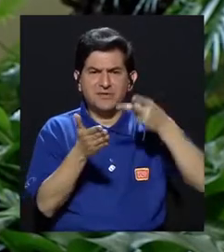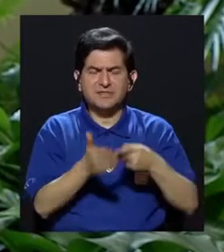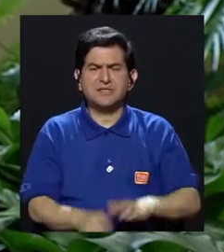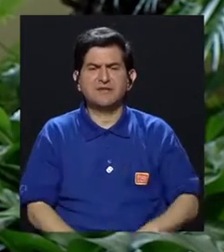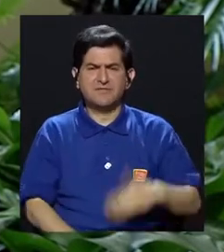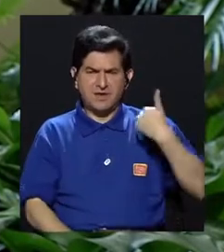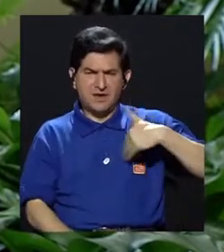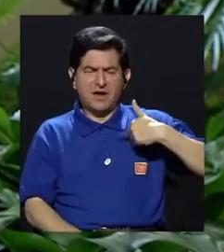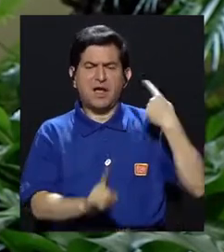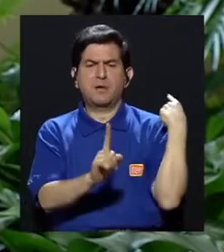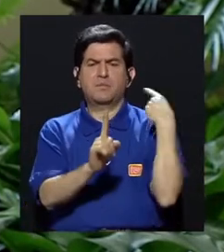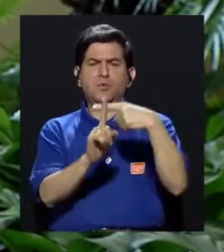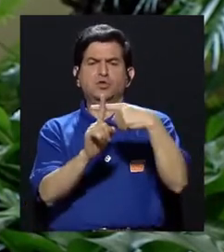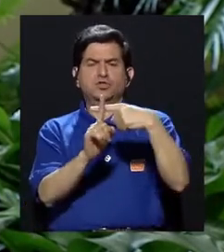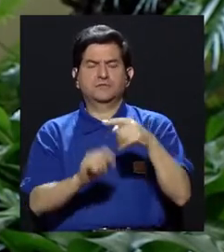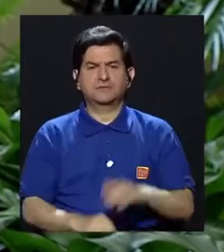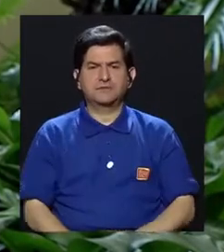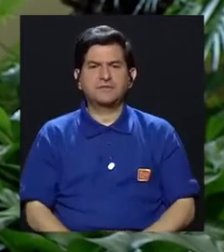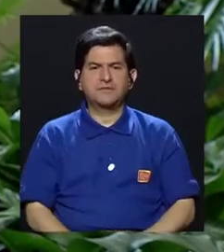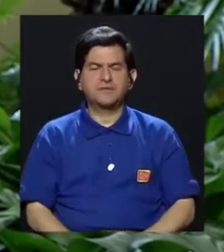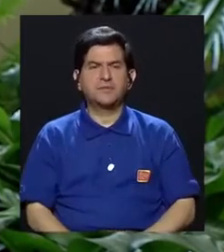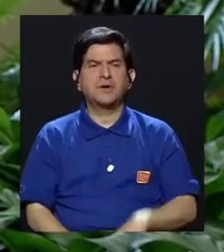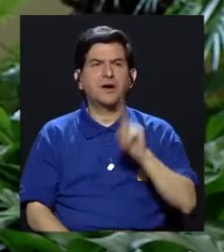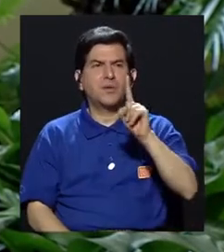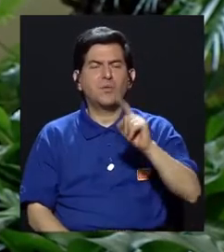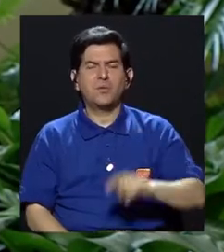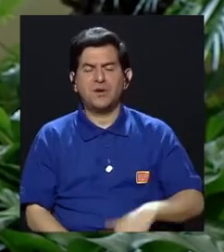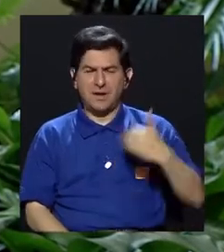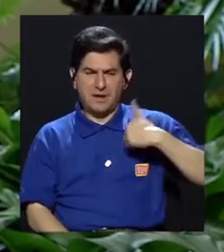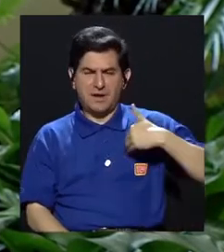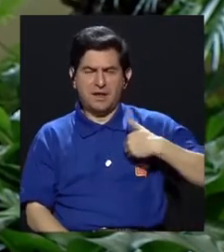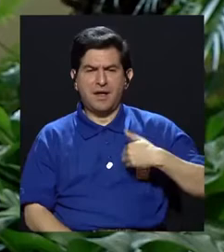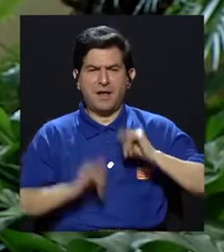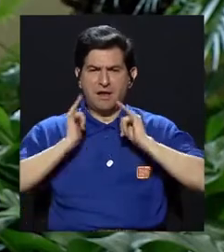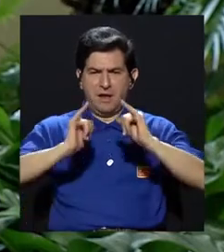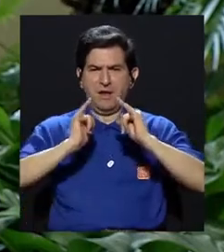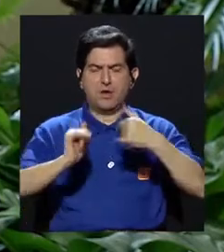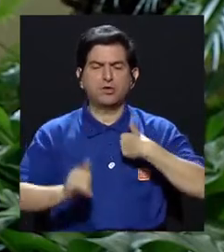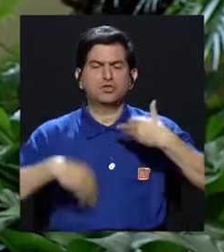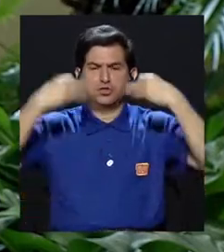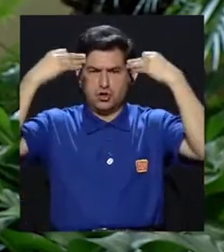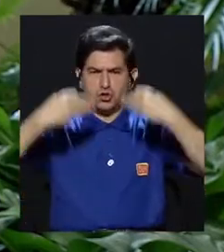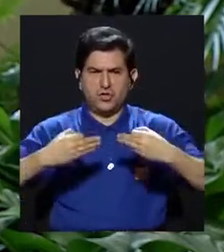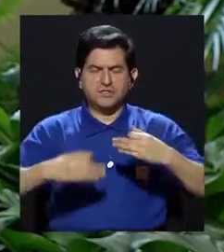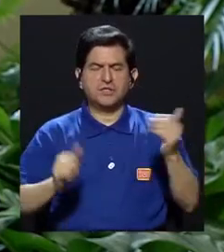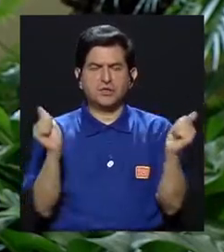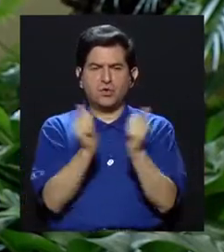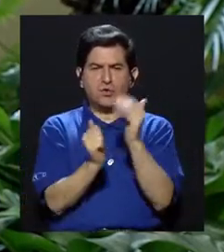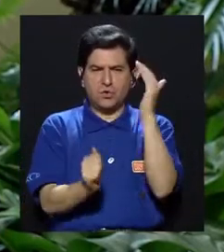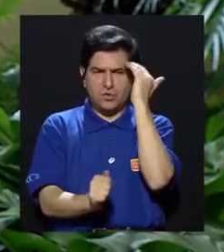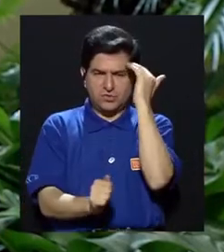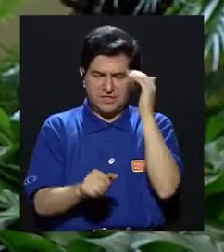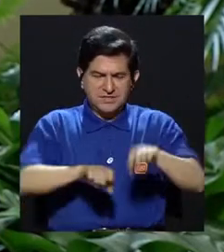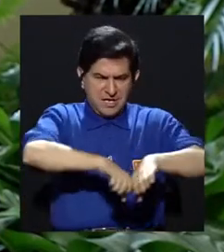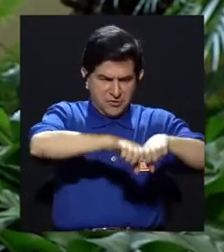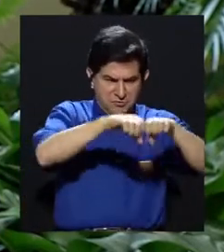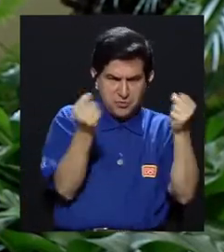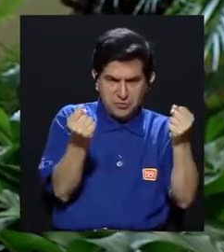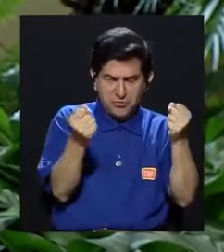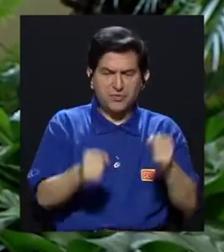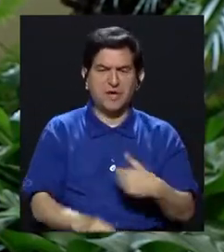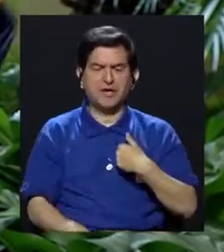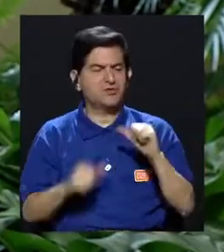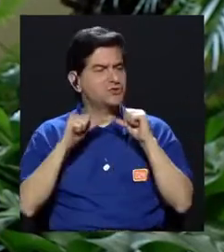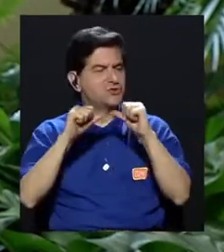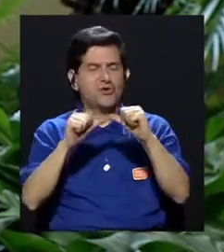llama una masculinidad positiva, una masculinidad igualitaria, en donde yo decido conscientemente romper. Yo